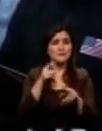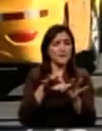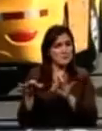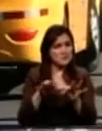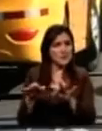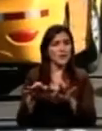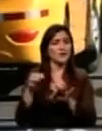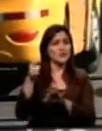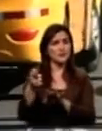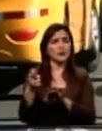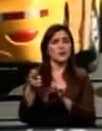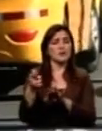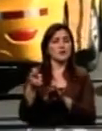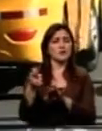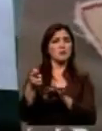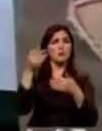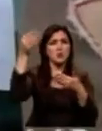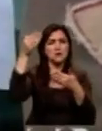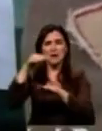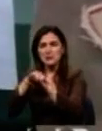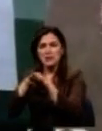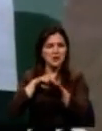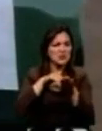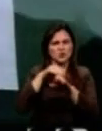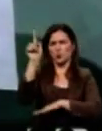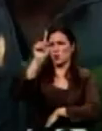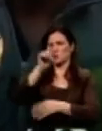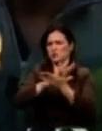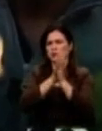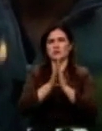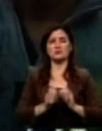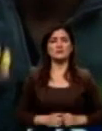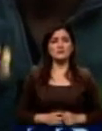esta medida de hecho está fuera de cualquier marco o interés político.